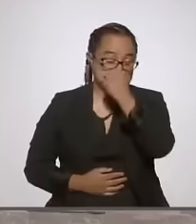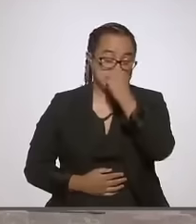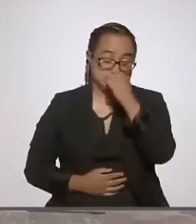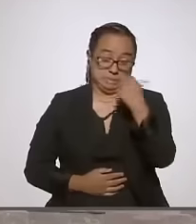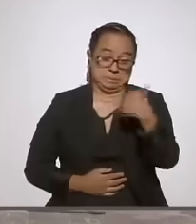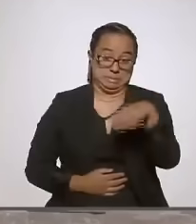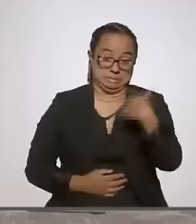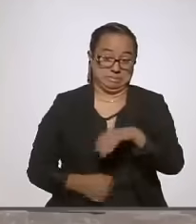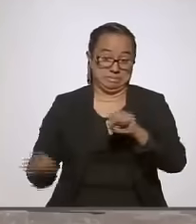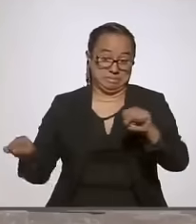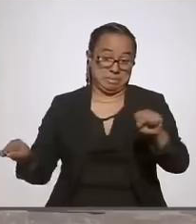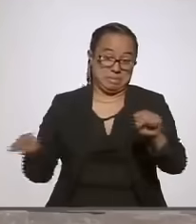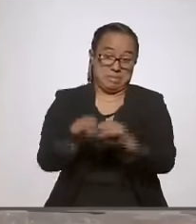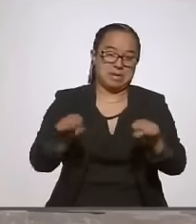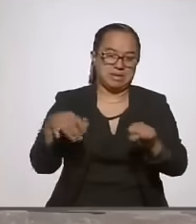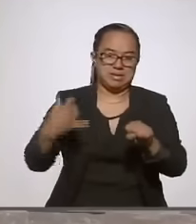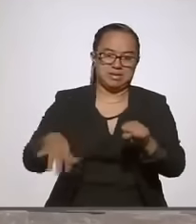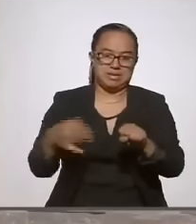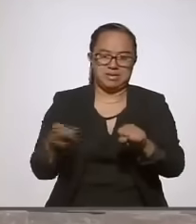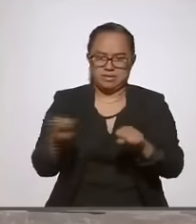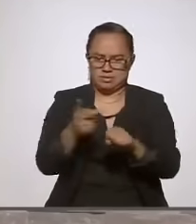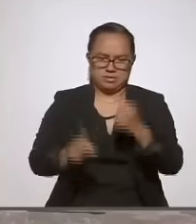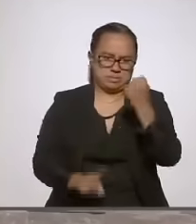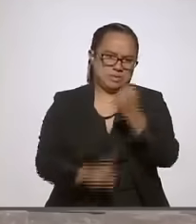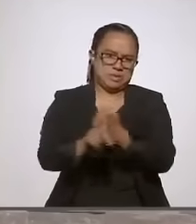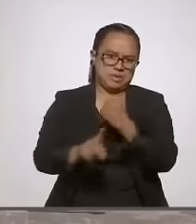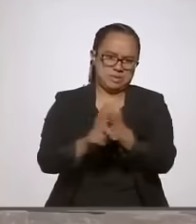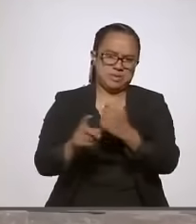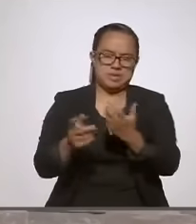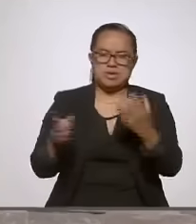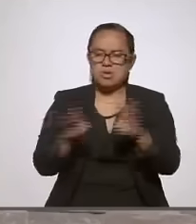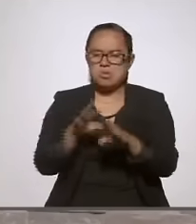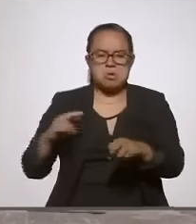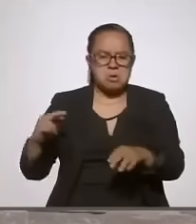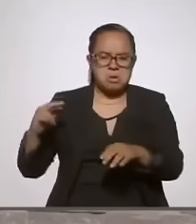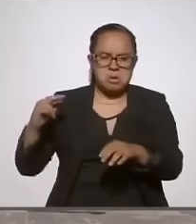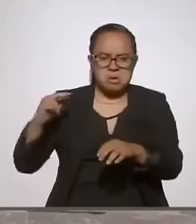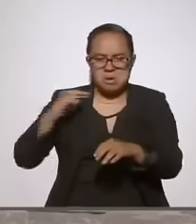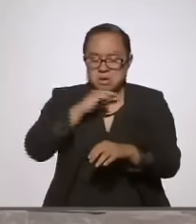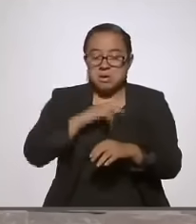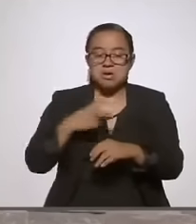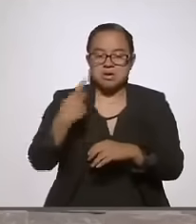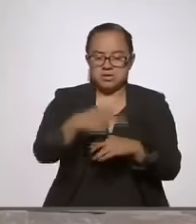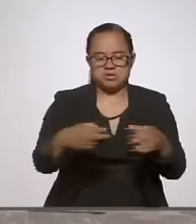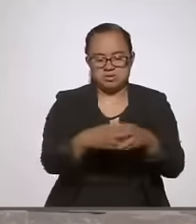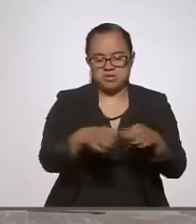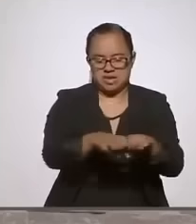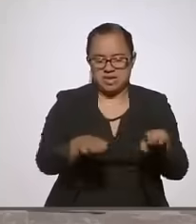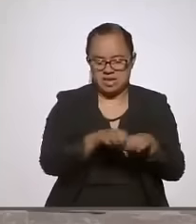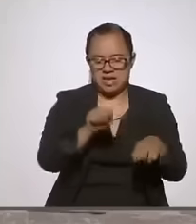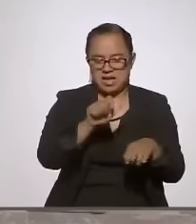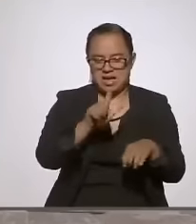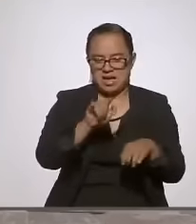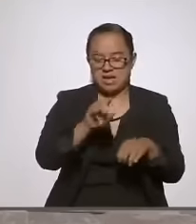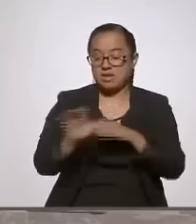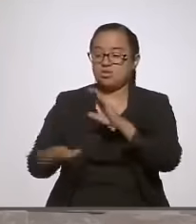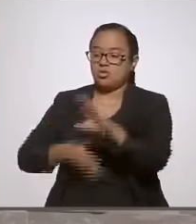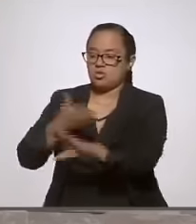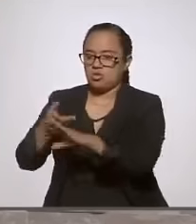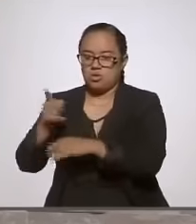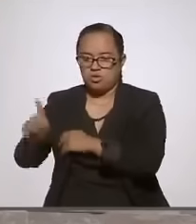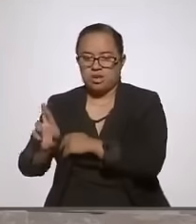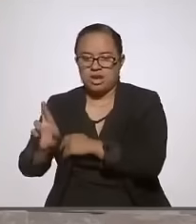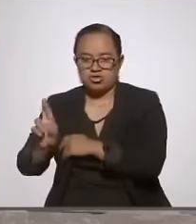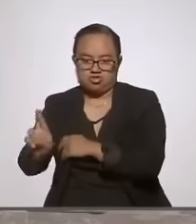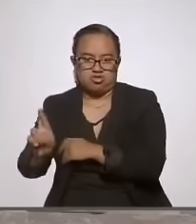¡Horale, tómale, papá! O sea, pleito ratero, o de volada al descontón, ping-pong. Y el equipo de Alitito Moreno se va sobre el de Xochitl y se